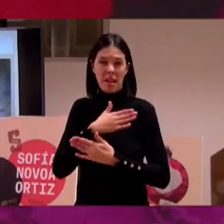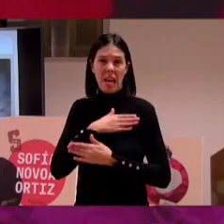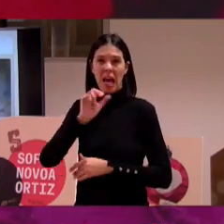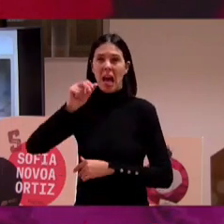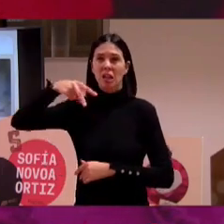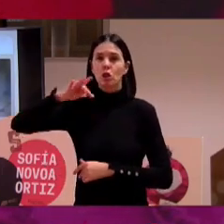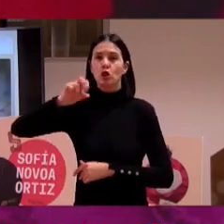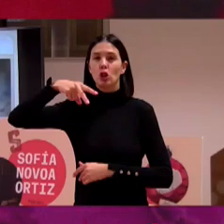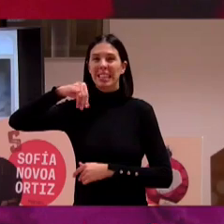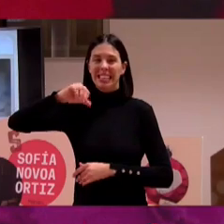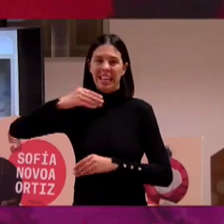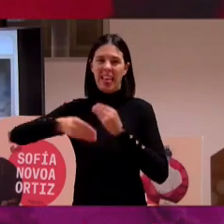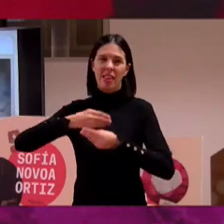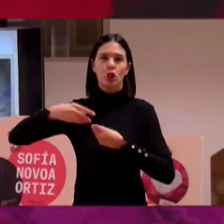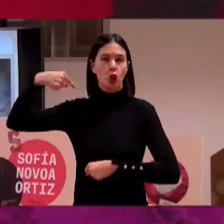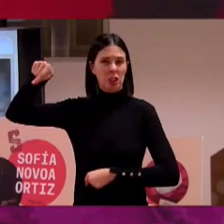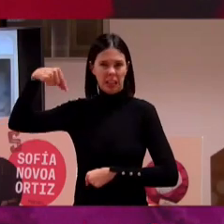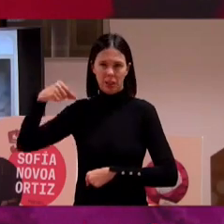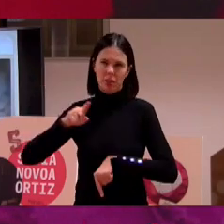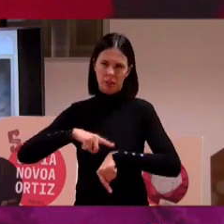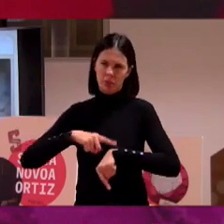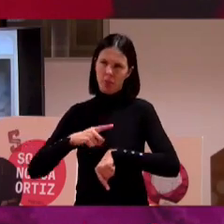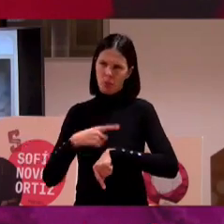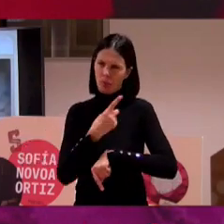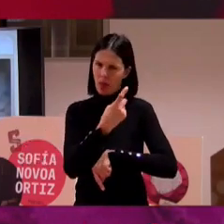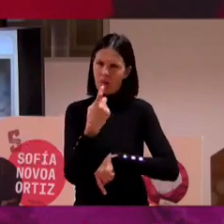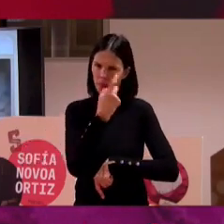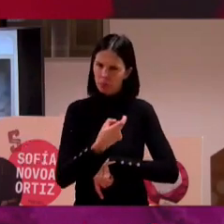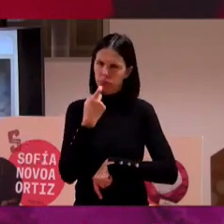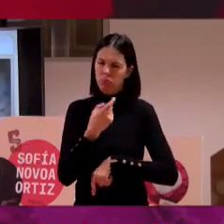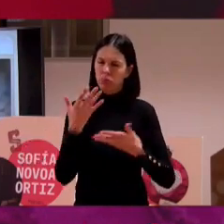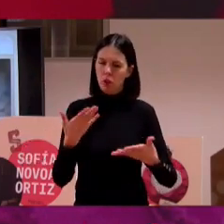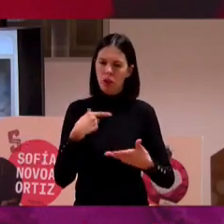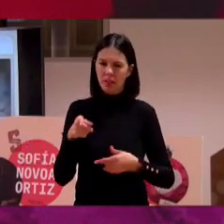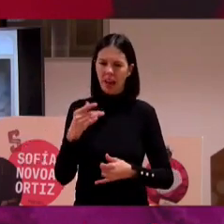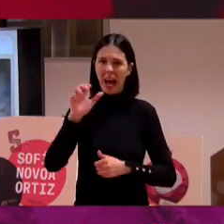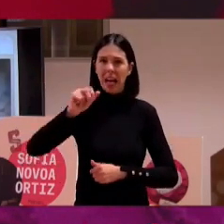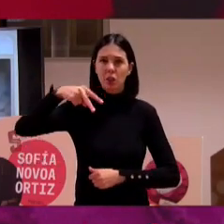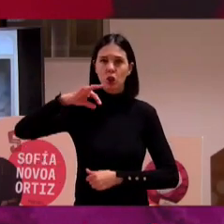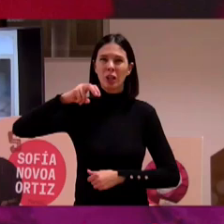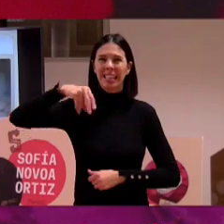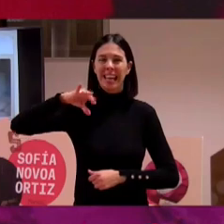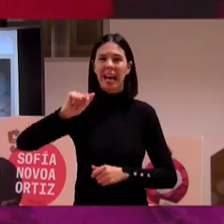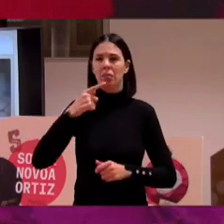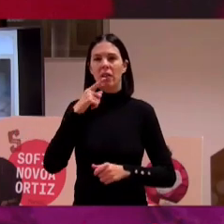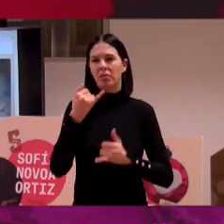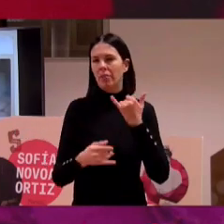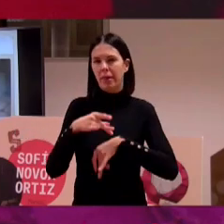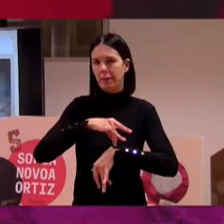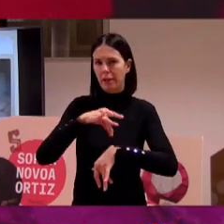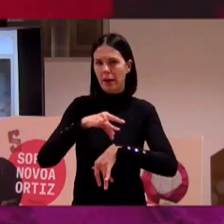tempo. E logo María Antonina, en no 39, creo recordar, enferma de tuberculose, e dá a